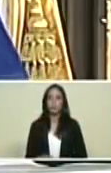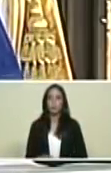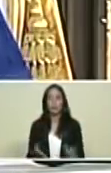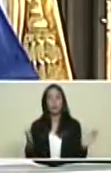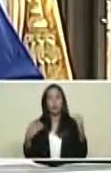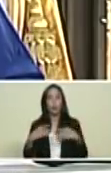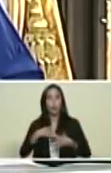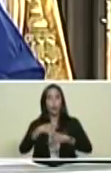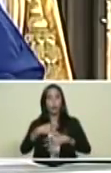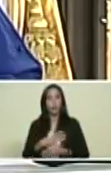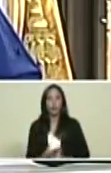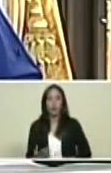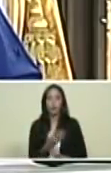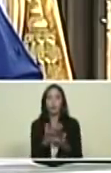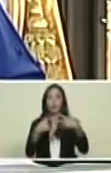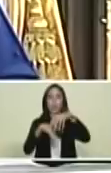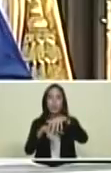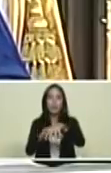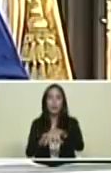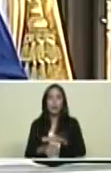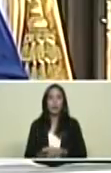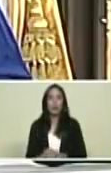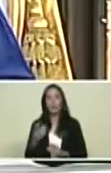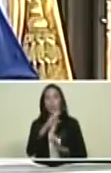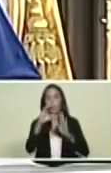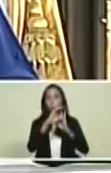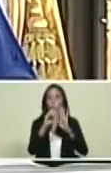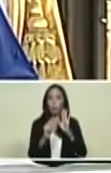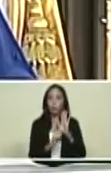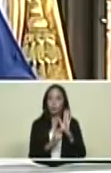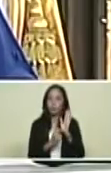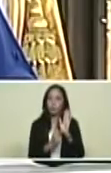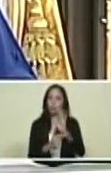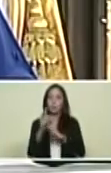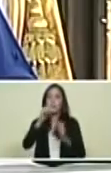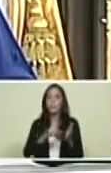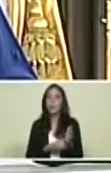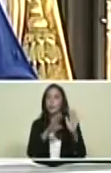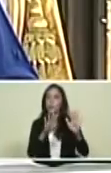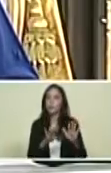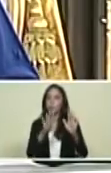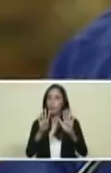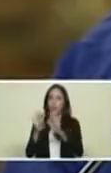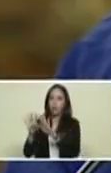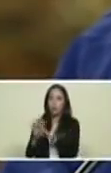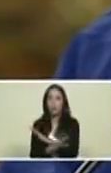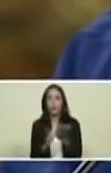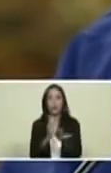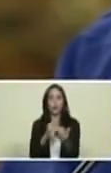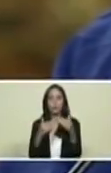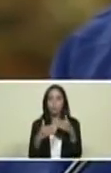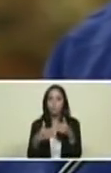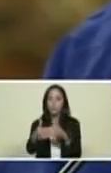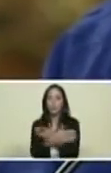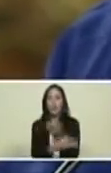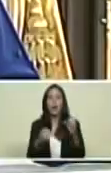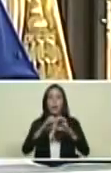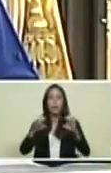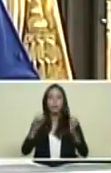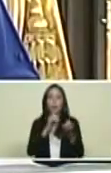entereza, con integralidad, nuestra Constitución de 1999, que garantiza la educación